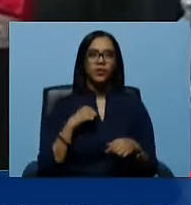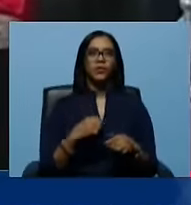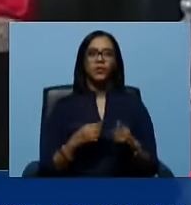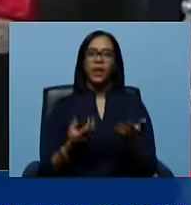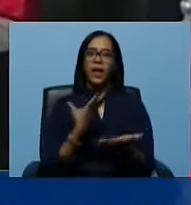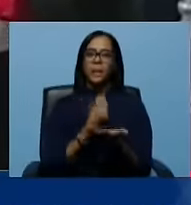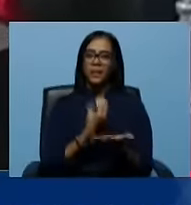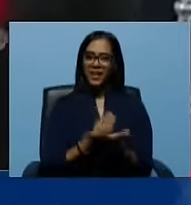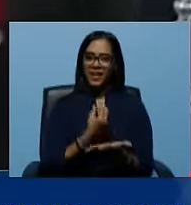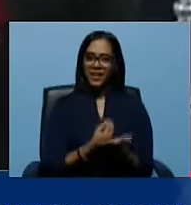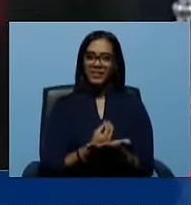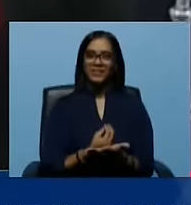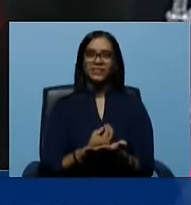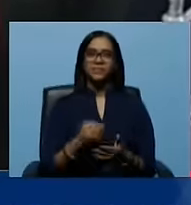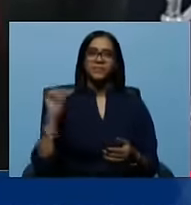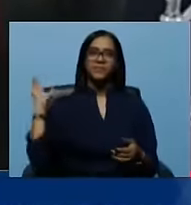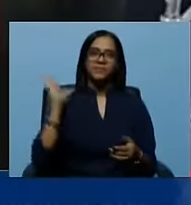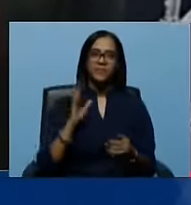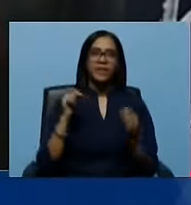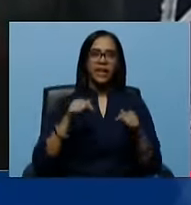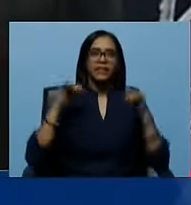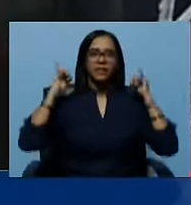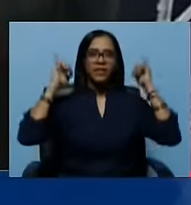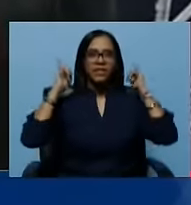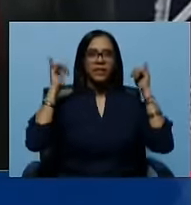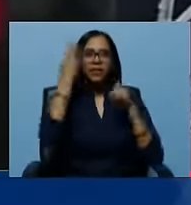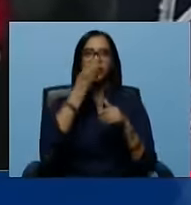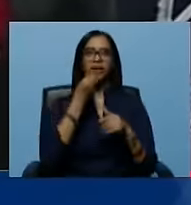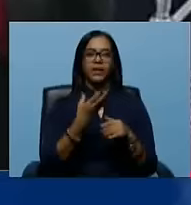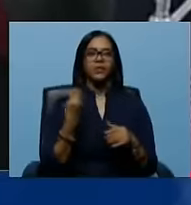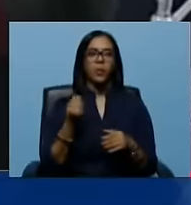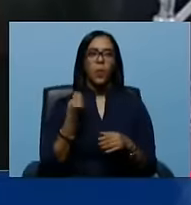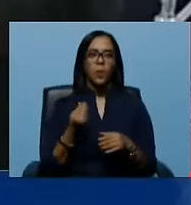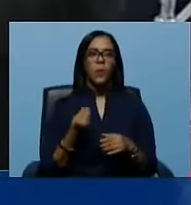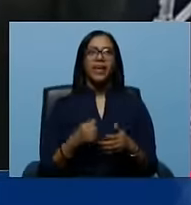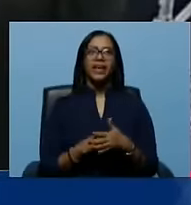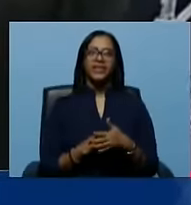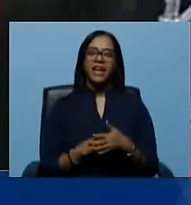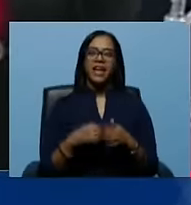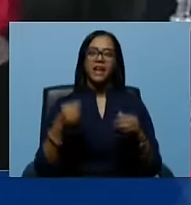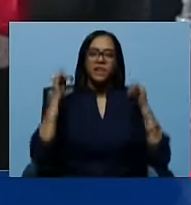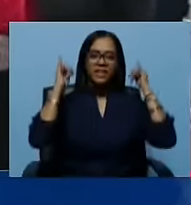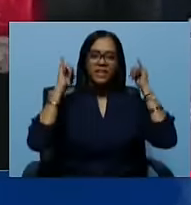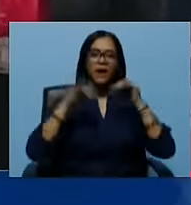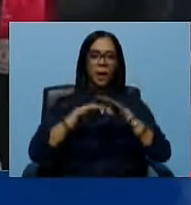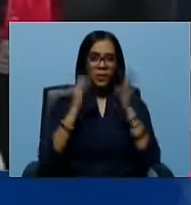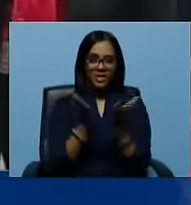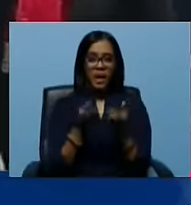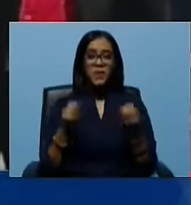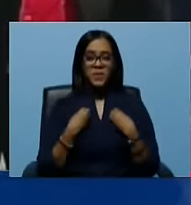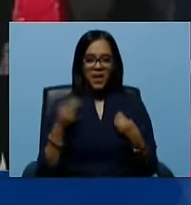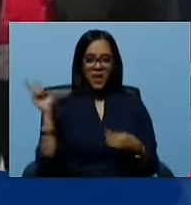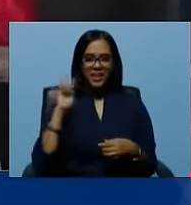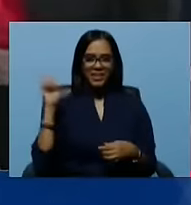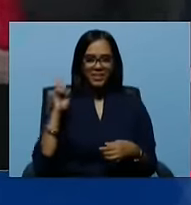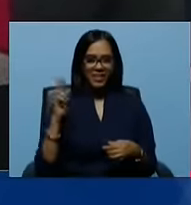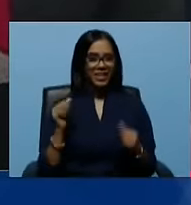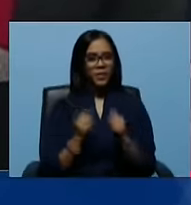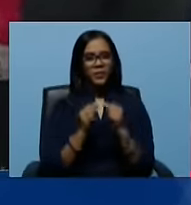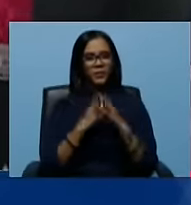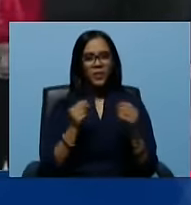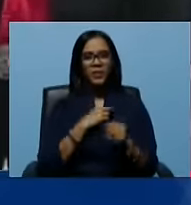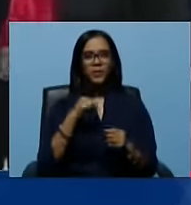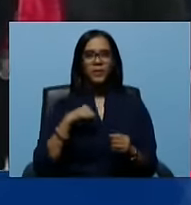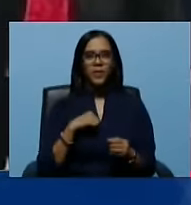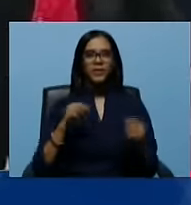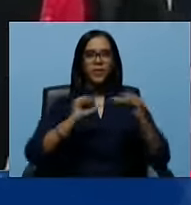Monagas llevando a cabo este festival maravilloso como lo es el Festival Mundial Viva Venezuela, con todos nuestros